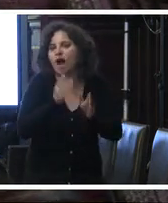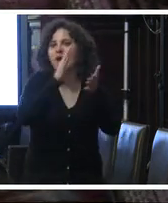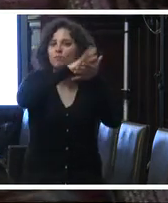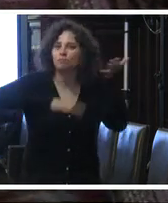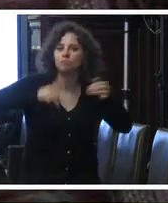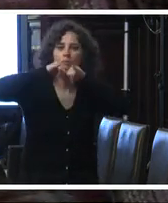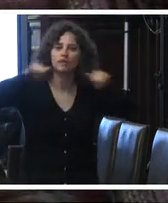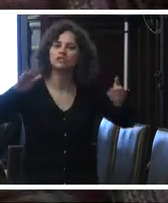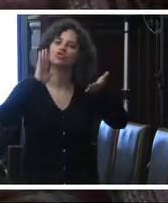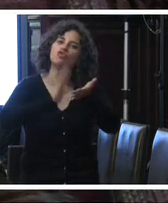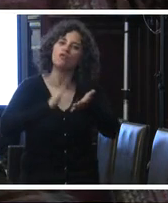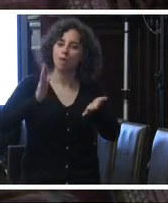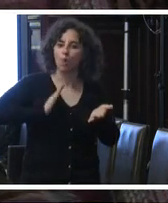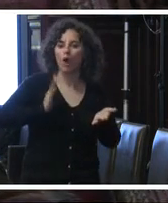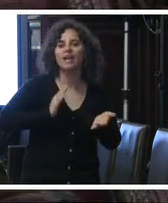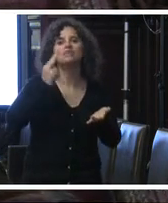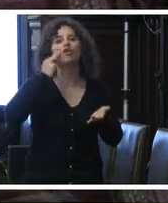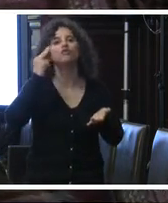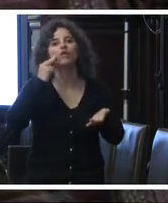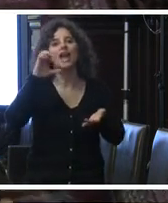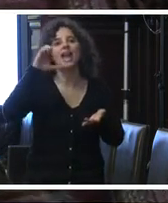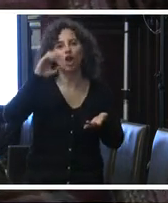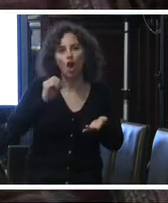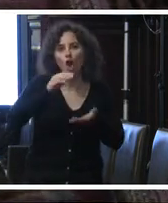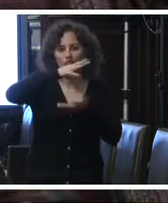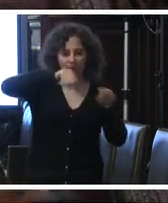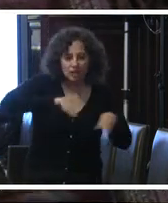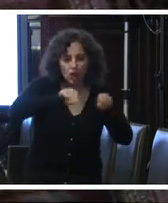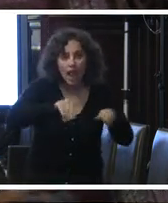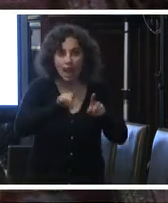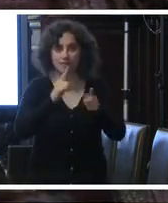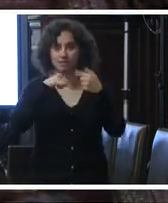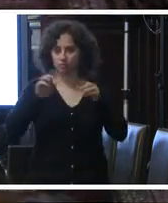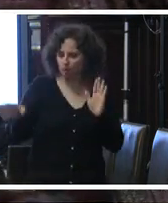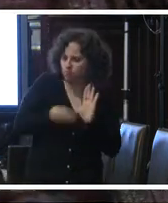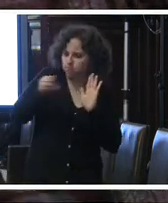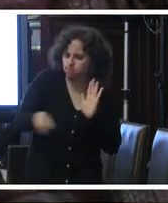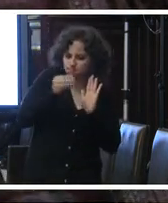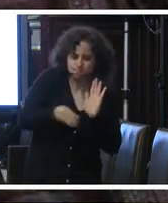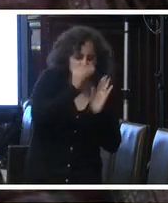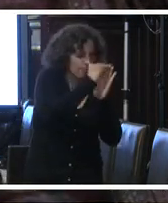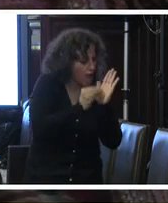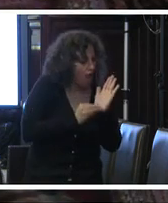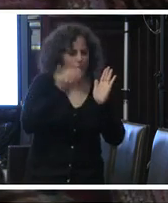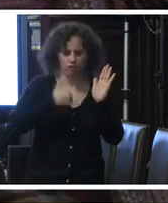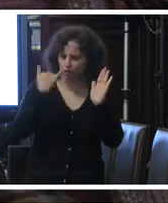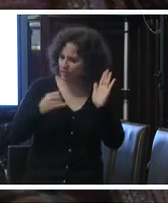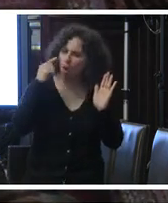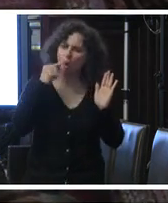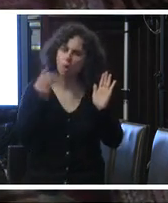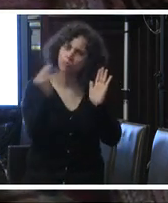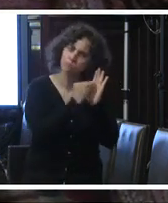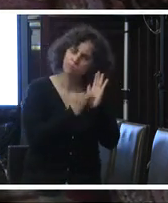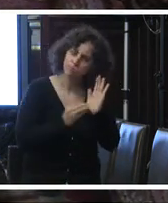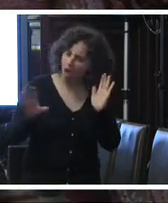publicación sobre mujeres y conflictos ecoterritoriales, donde justamente vamos recopilando todo esto, esta información